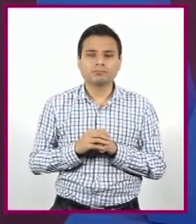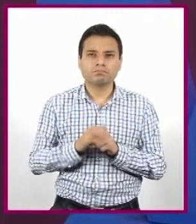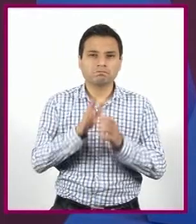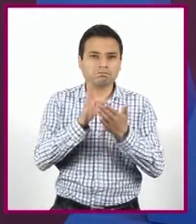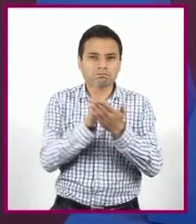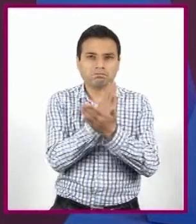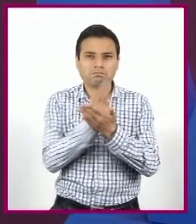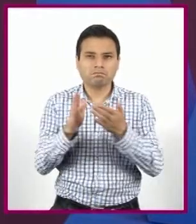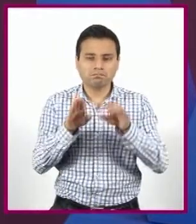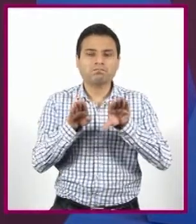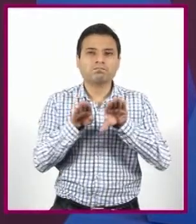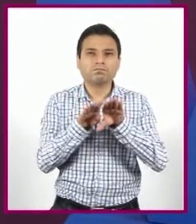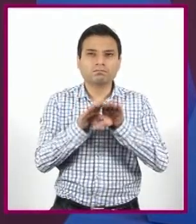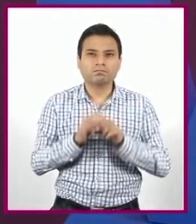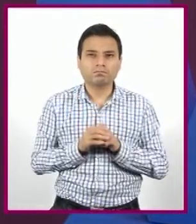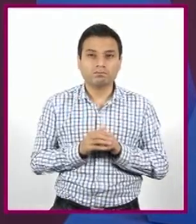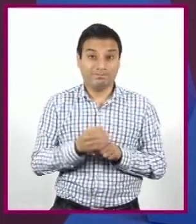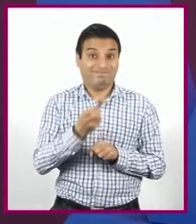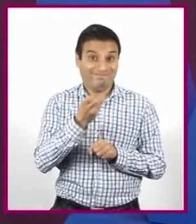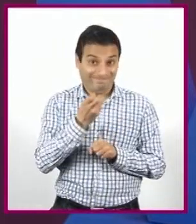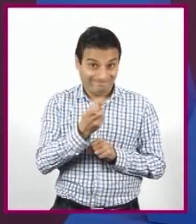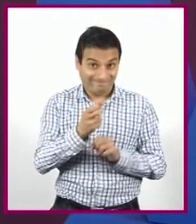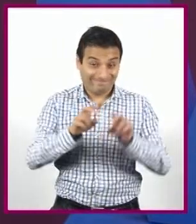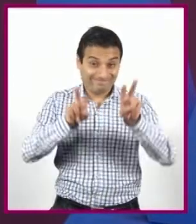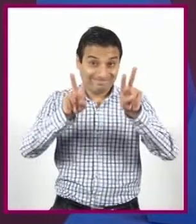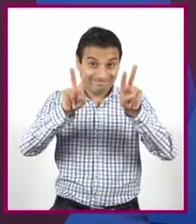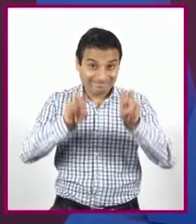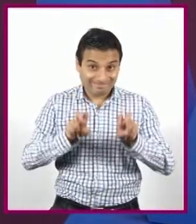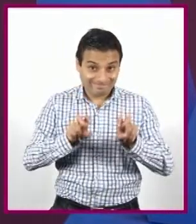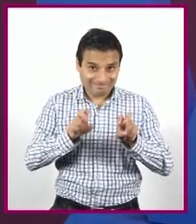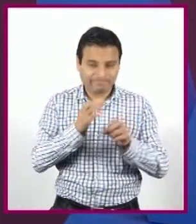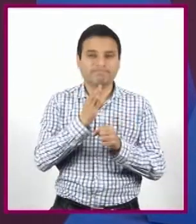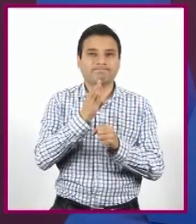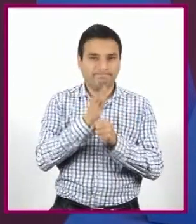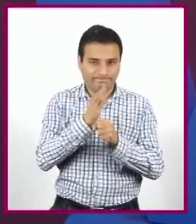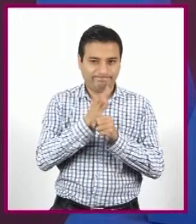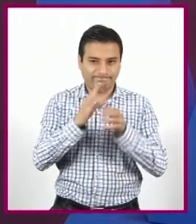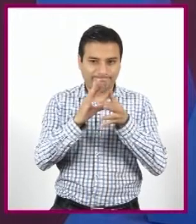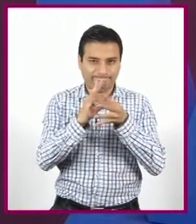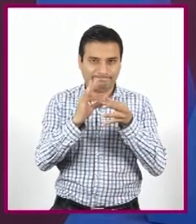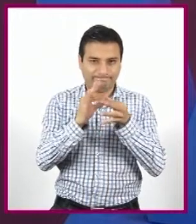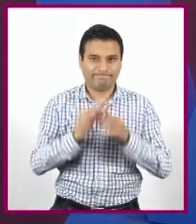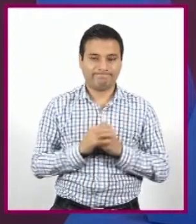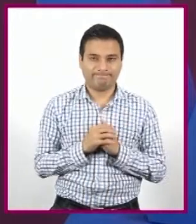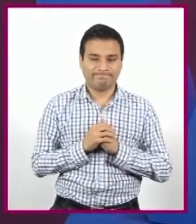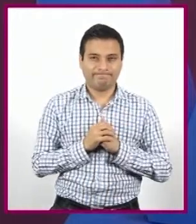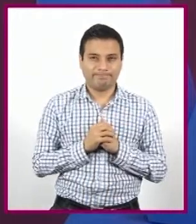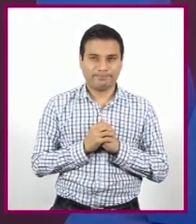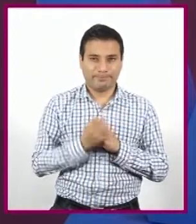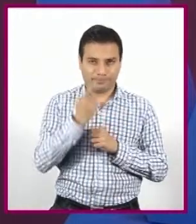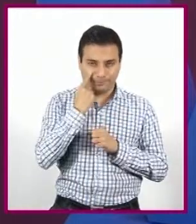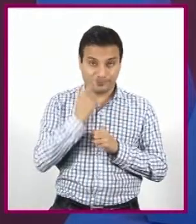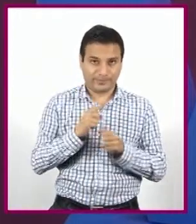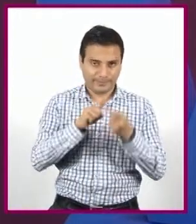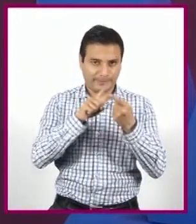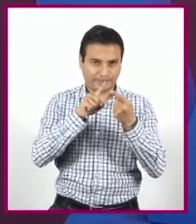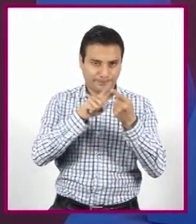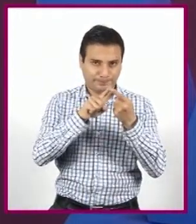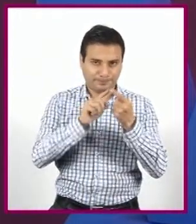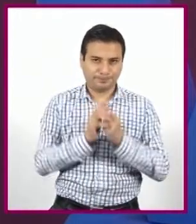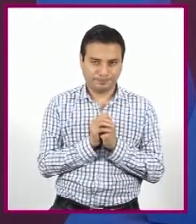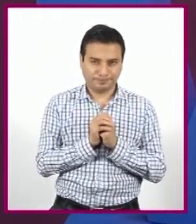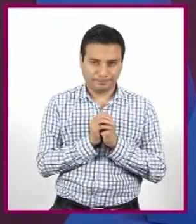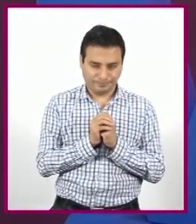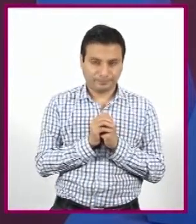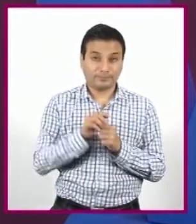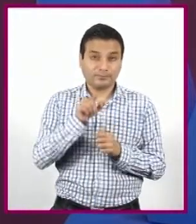todo esto y de algunas otras cosas nos ocuparemos durante esta sesión. En un primer momento podríamos pensar